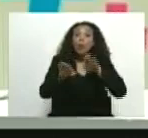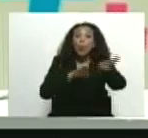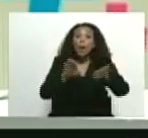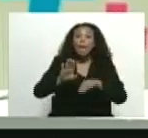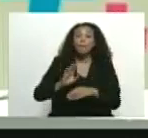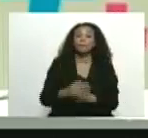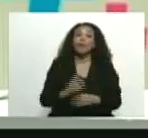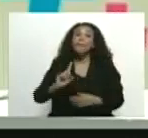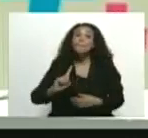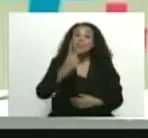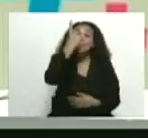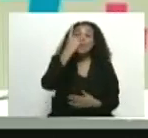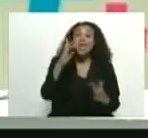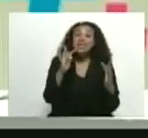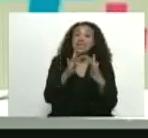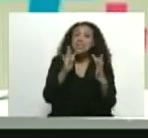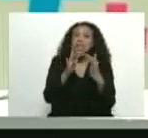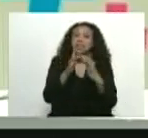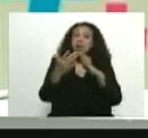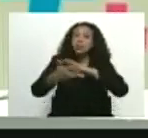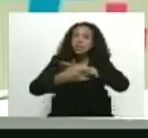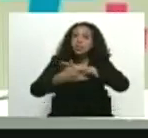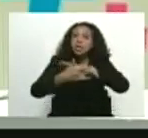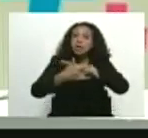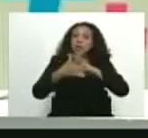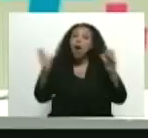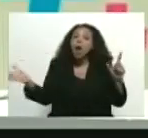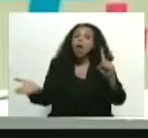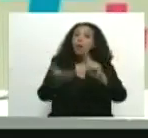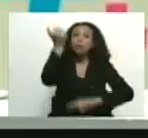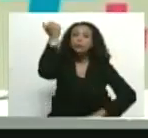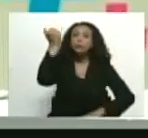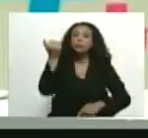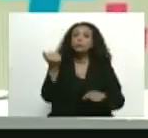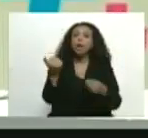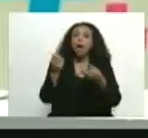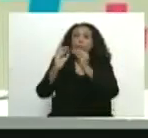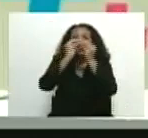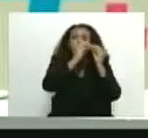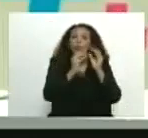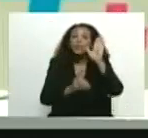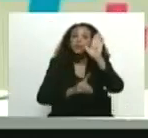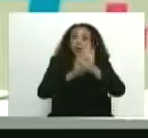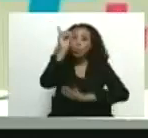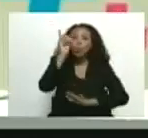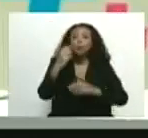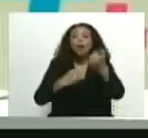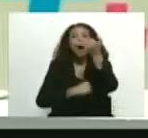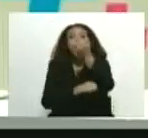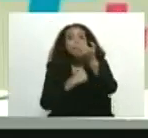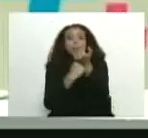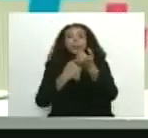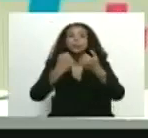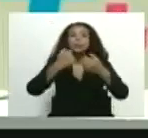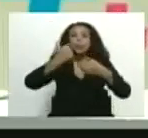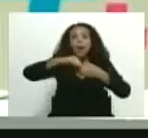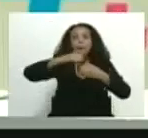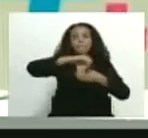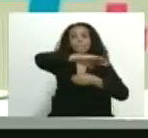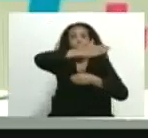primer encuentro técnico-científico popular para el rescate, conservación y desarrollo sostenible del lago de